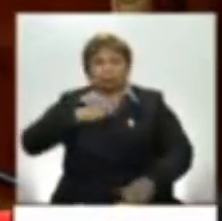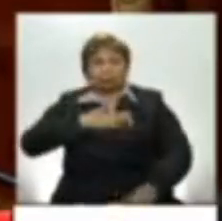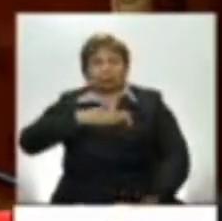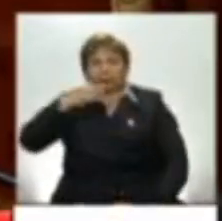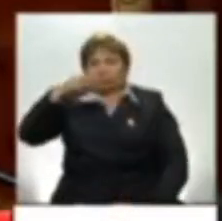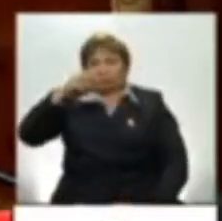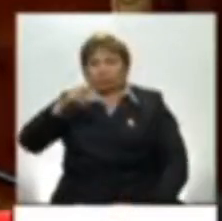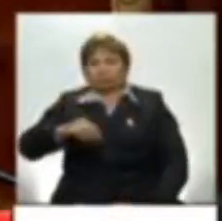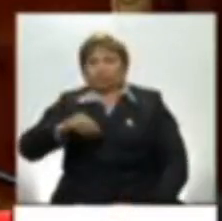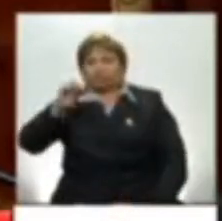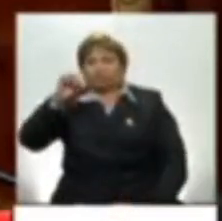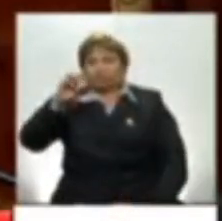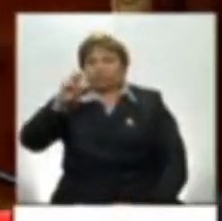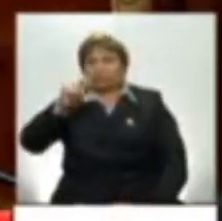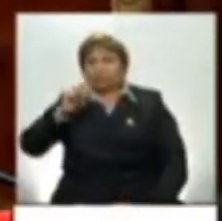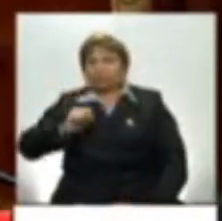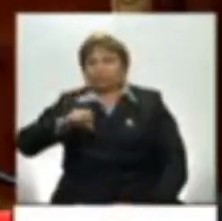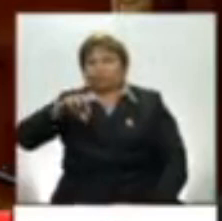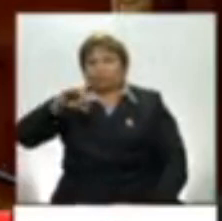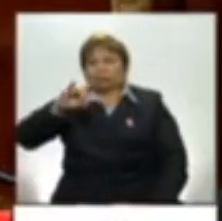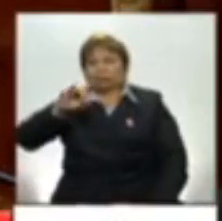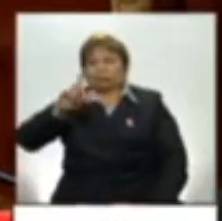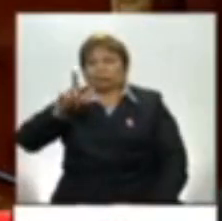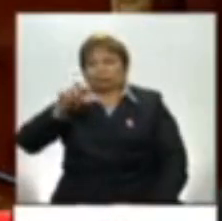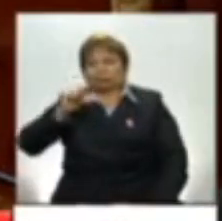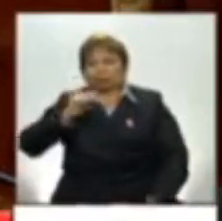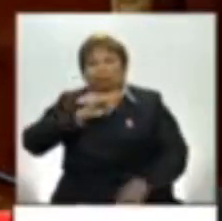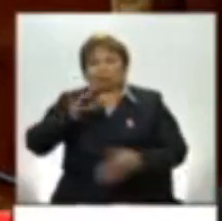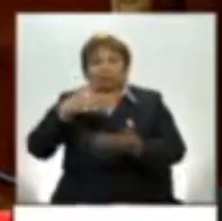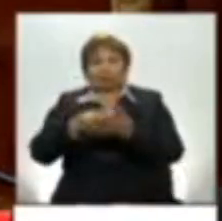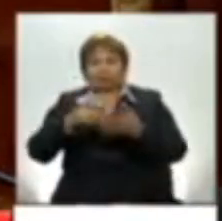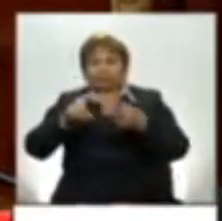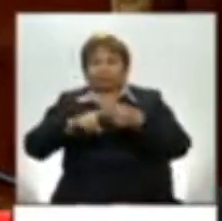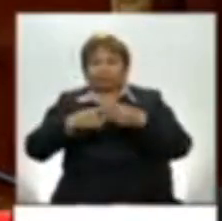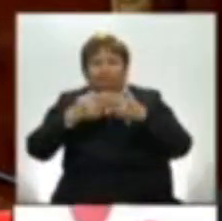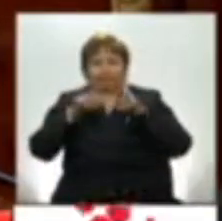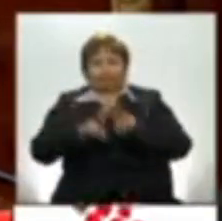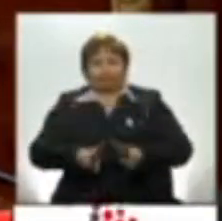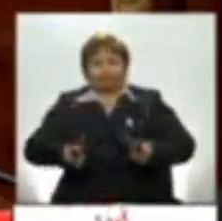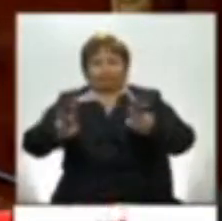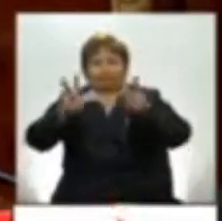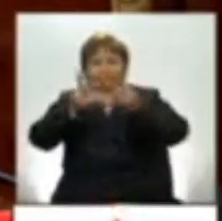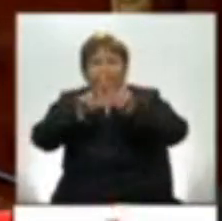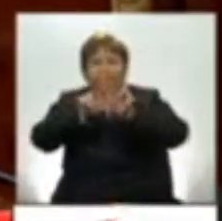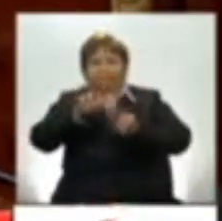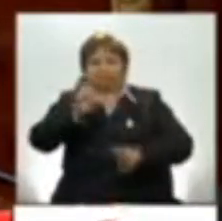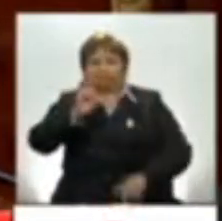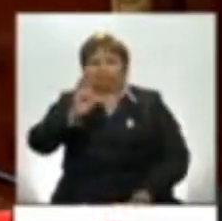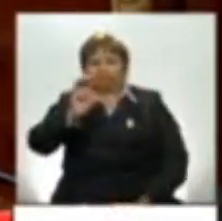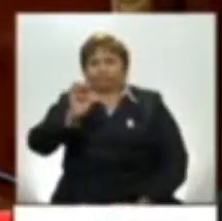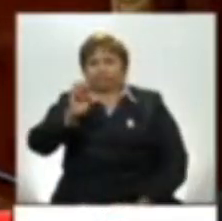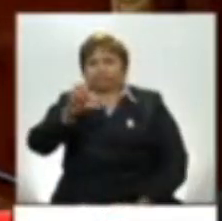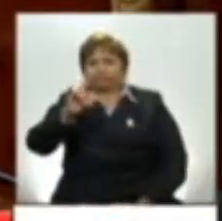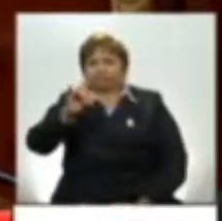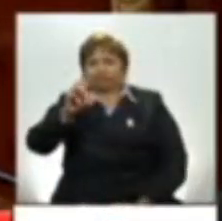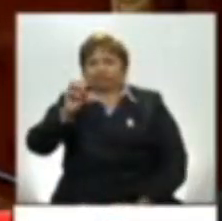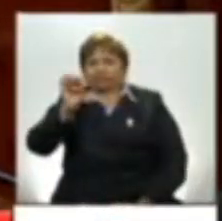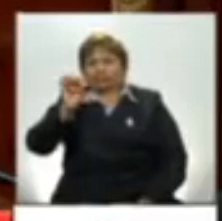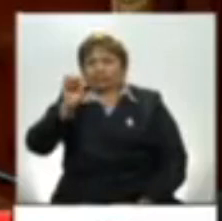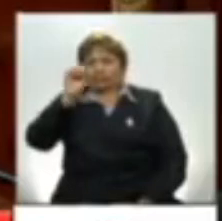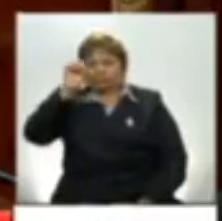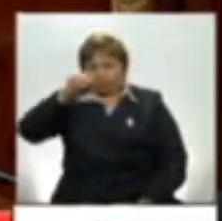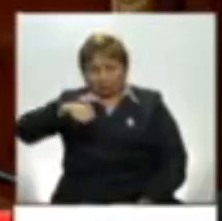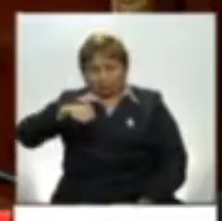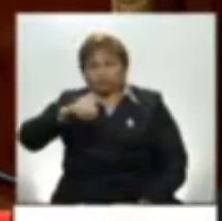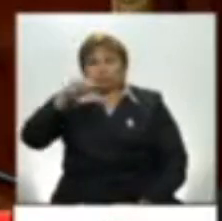padres Gilberto Montesa y Paula Facho, y por los principios y valores que nos dejó Fernando Belaún de Terry, sí,